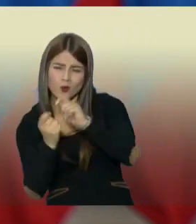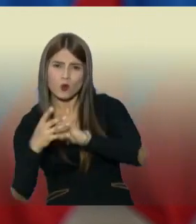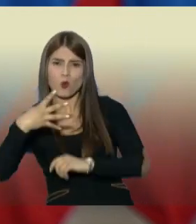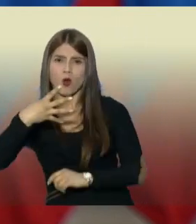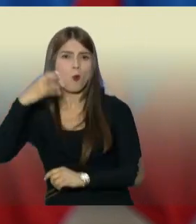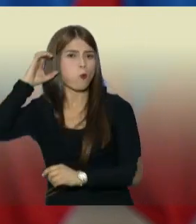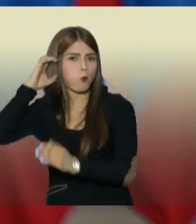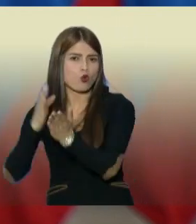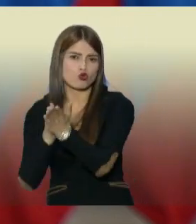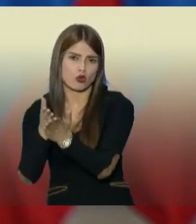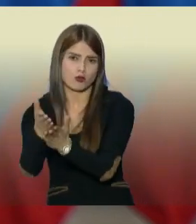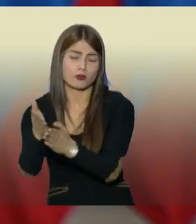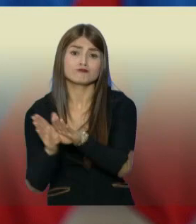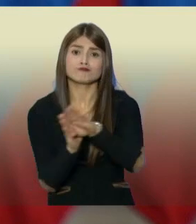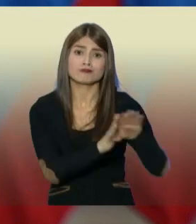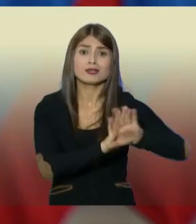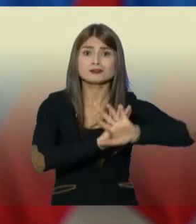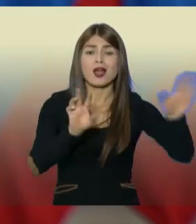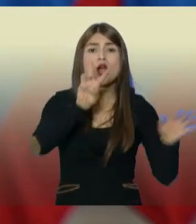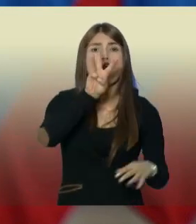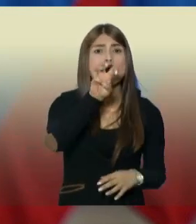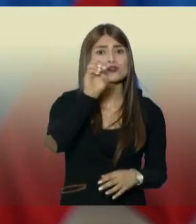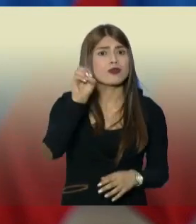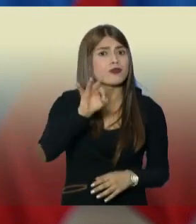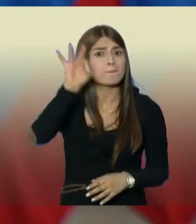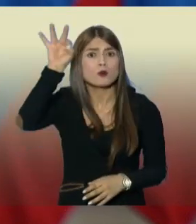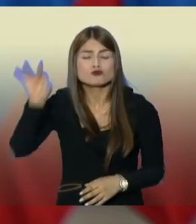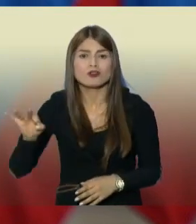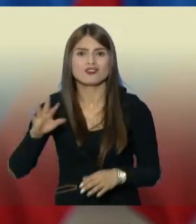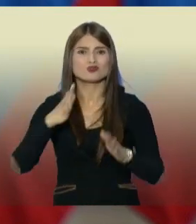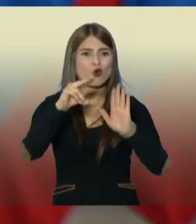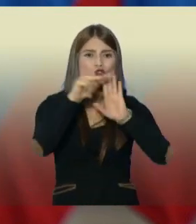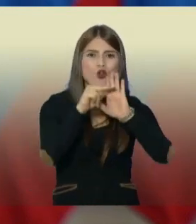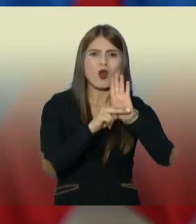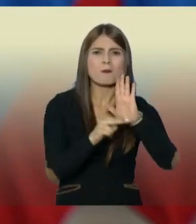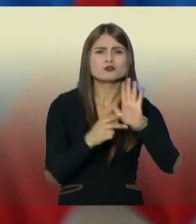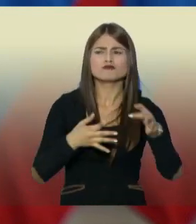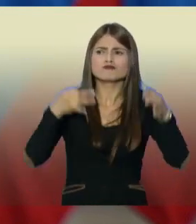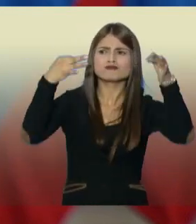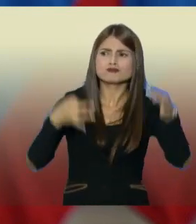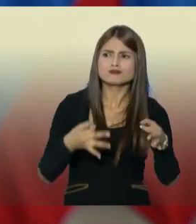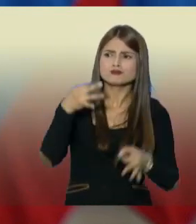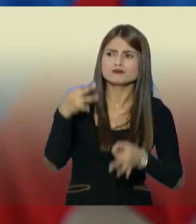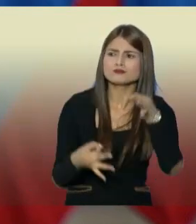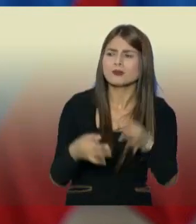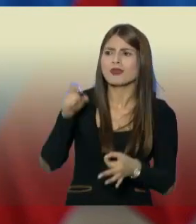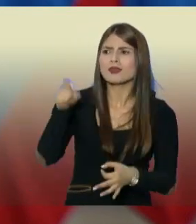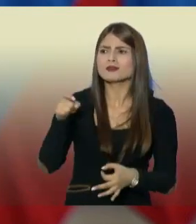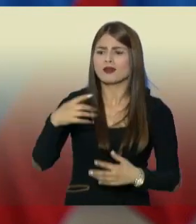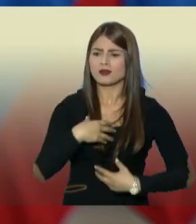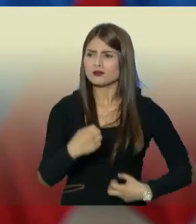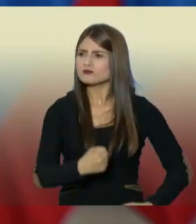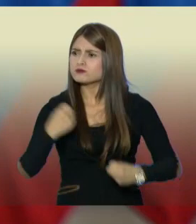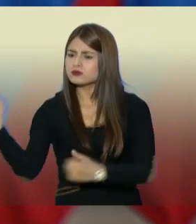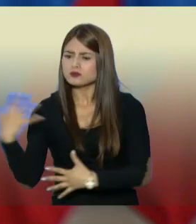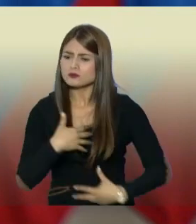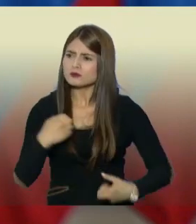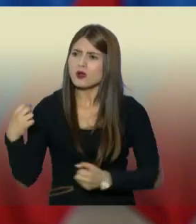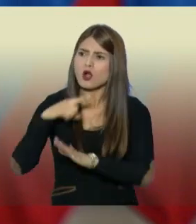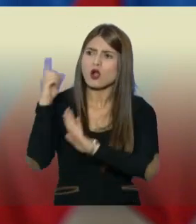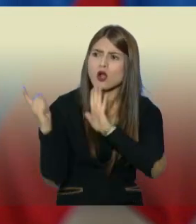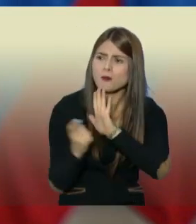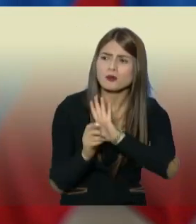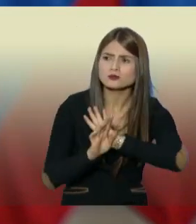las normas que dan la seguridad jurídica necesaria para terminar el desarme e iniciar la reincorporación de los guerrilleros a